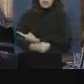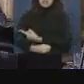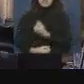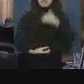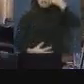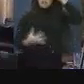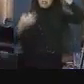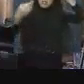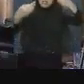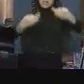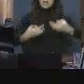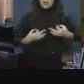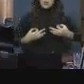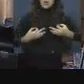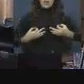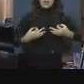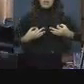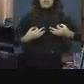mucha